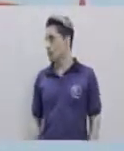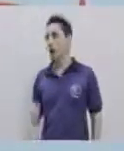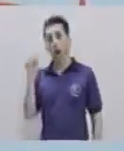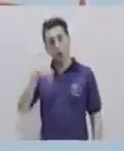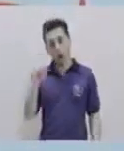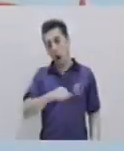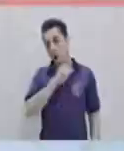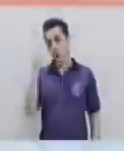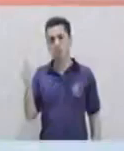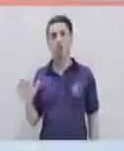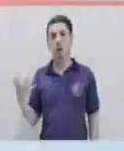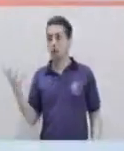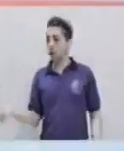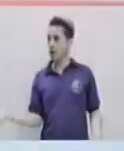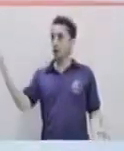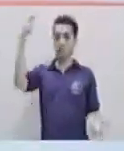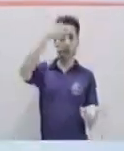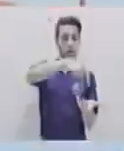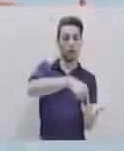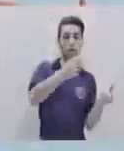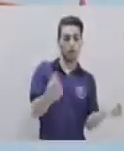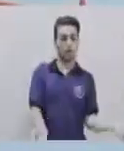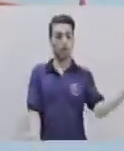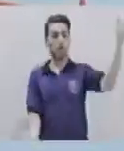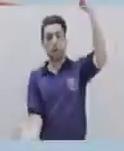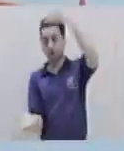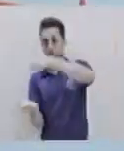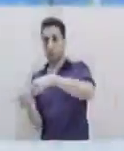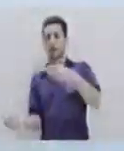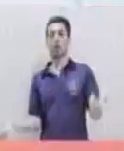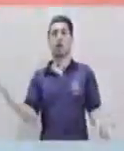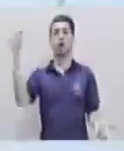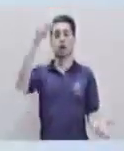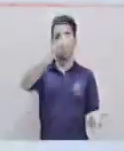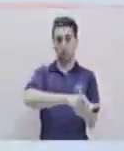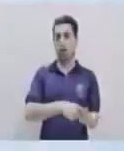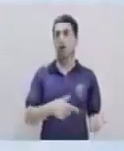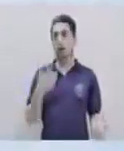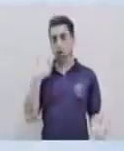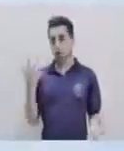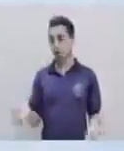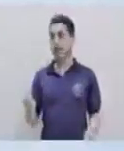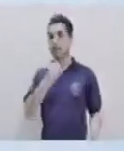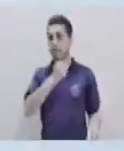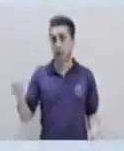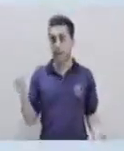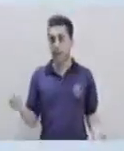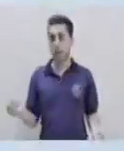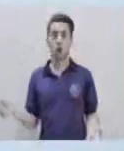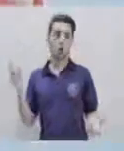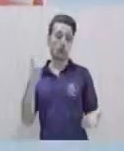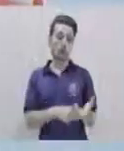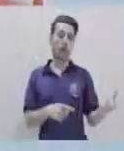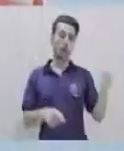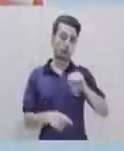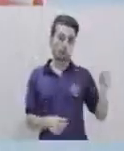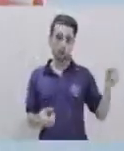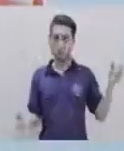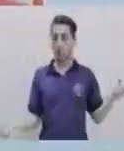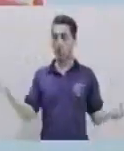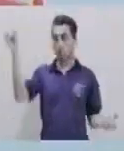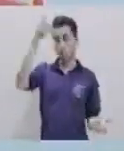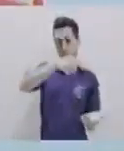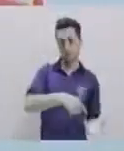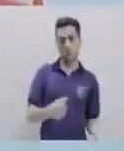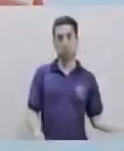forma estática. Derecho, izquierdo y ambos brazos. Actividad número 2. Lo